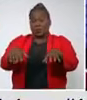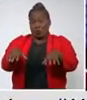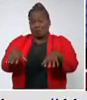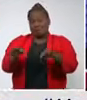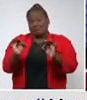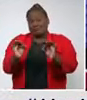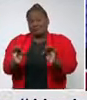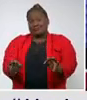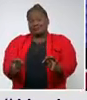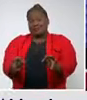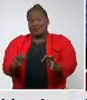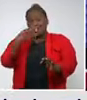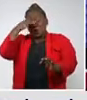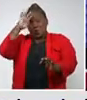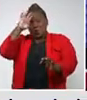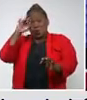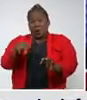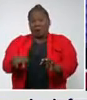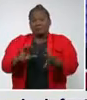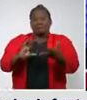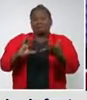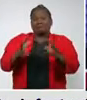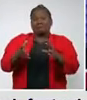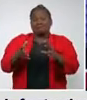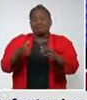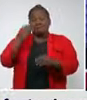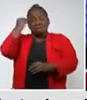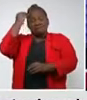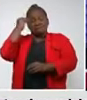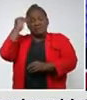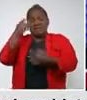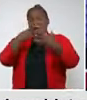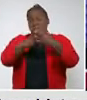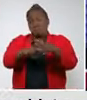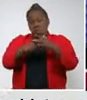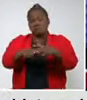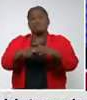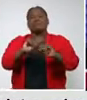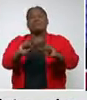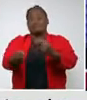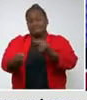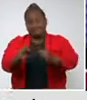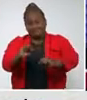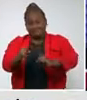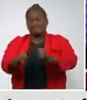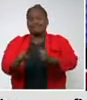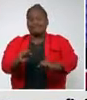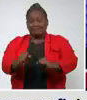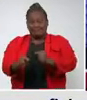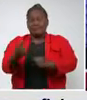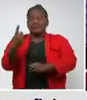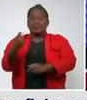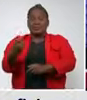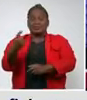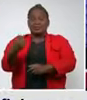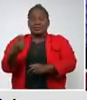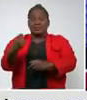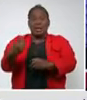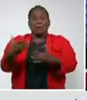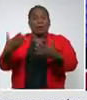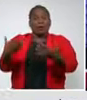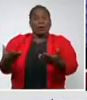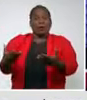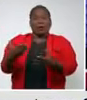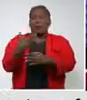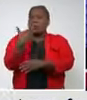tú ves, compleja, optimista de todas formas, pero que realmente necesitamos. No es que